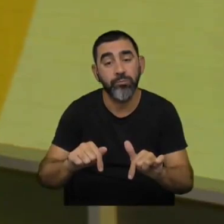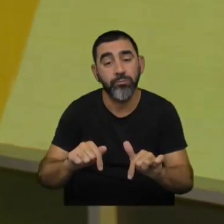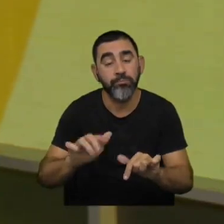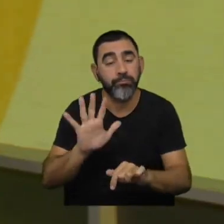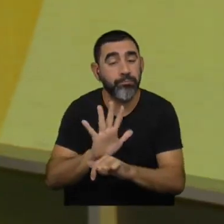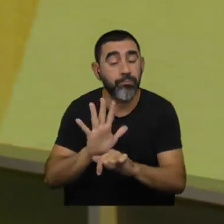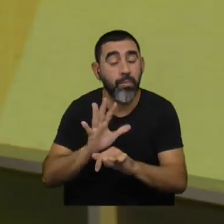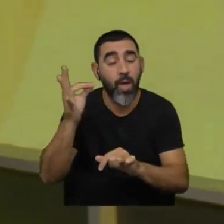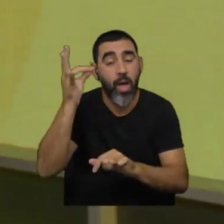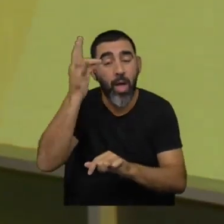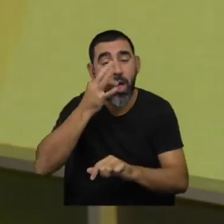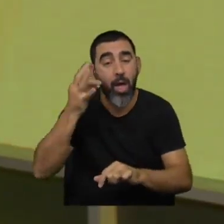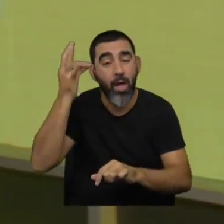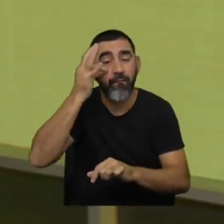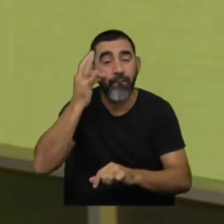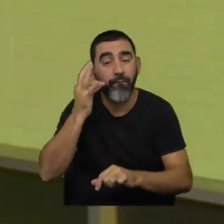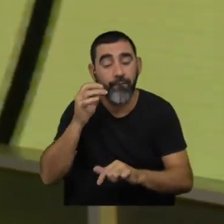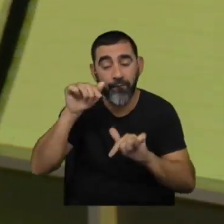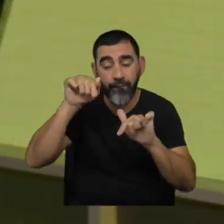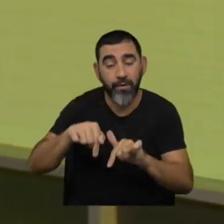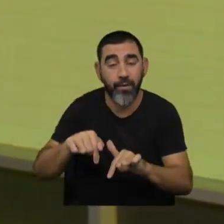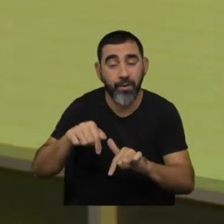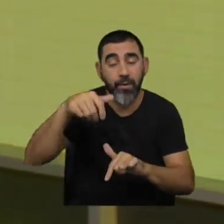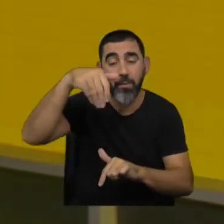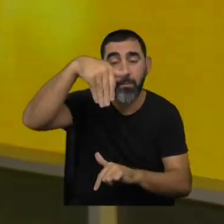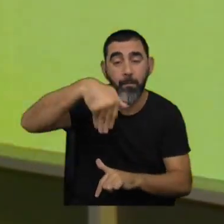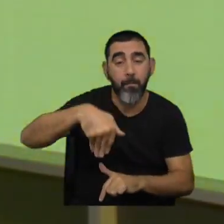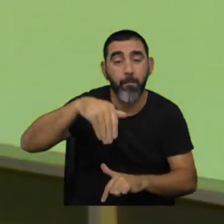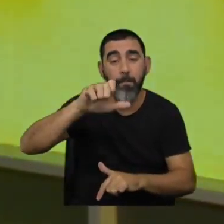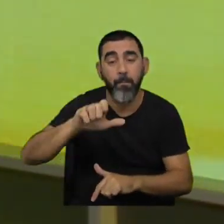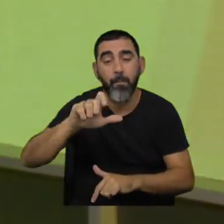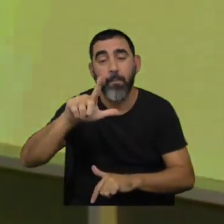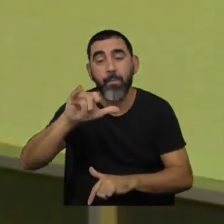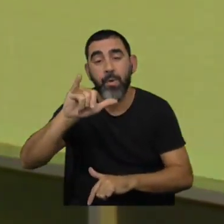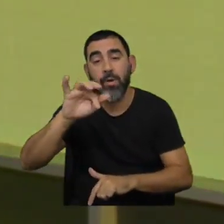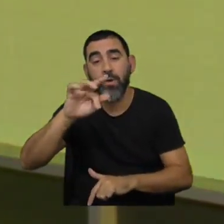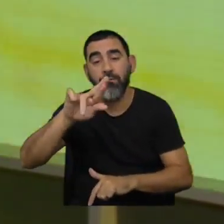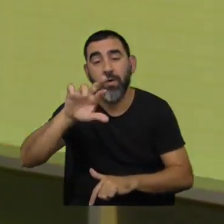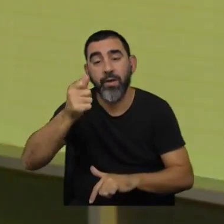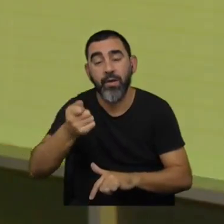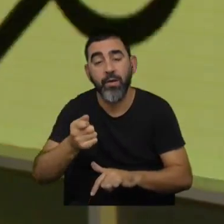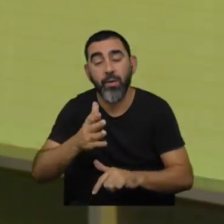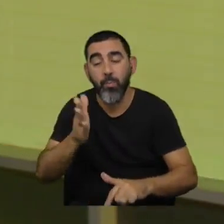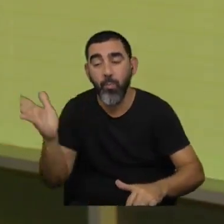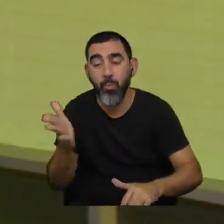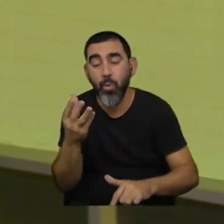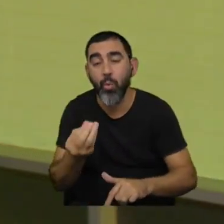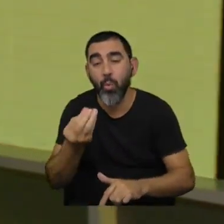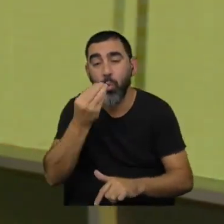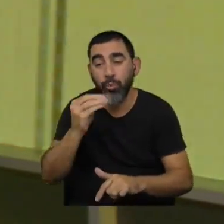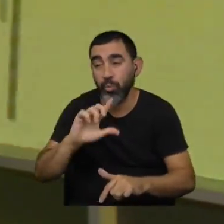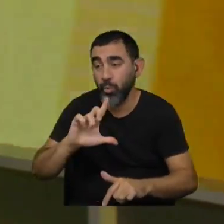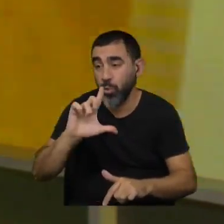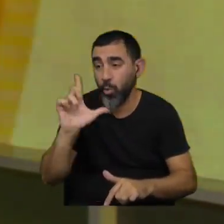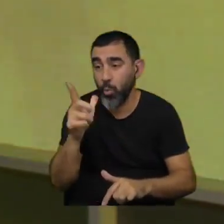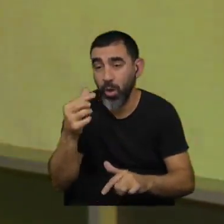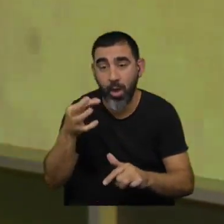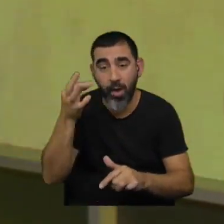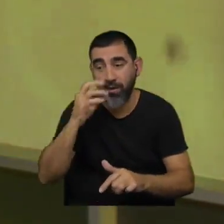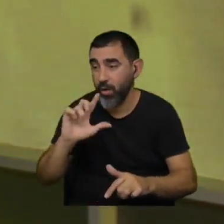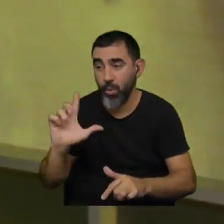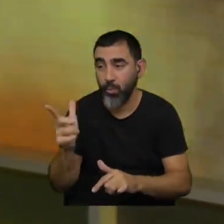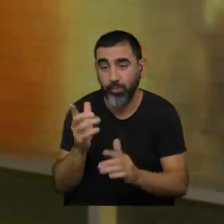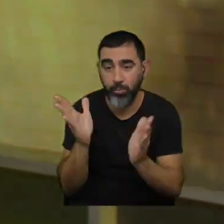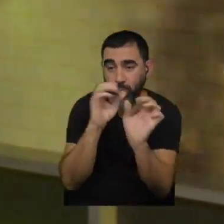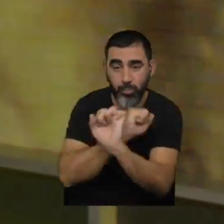las abejas, la apis melífera, que hay toda una sección de la producción de los alimentos que producimos que si no tuviéramos la apis no la tendríamos. Es